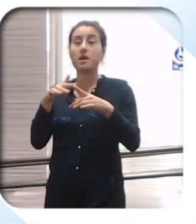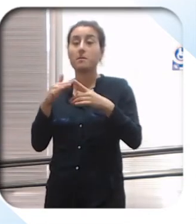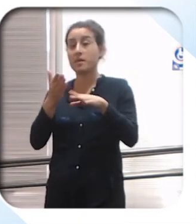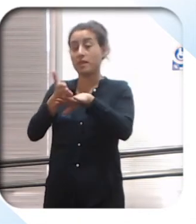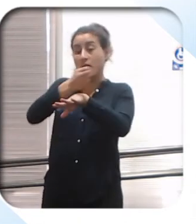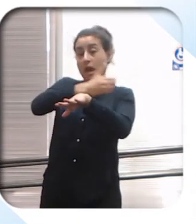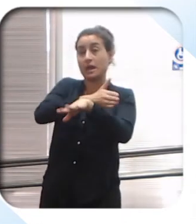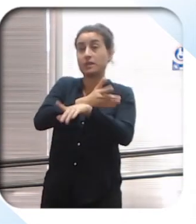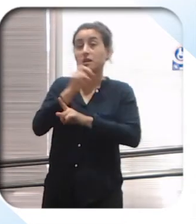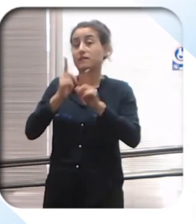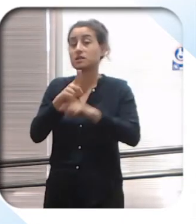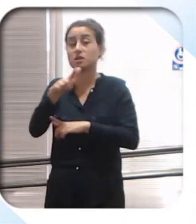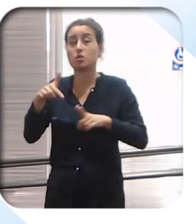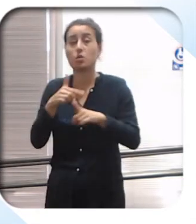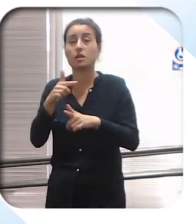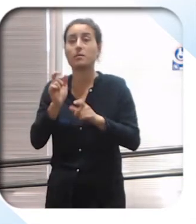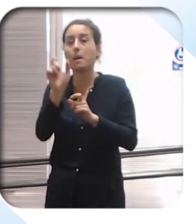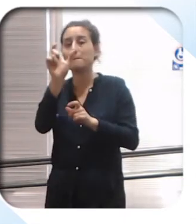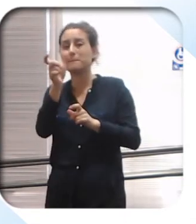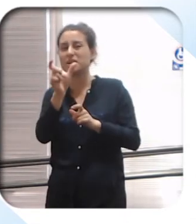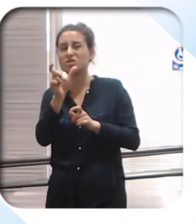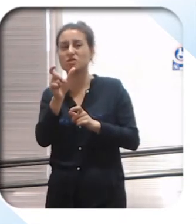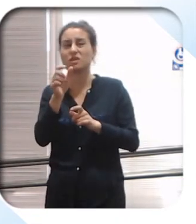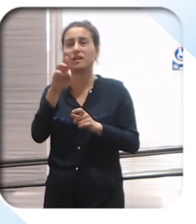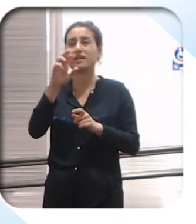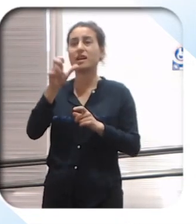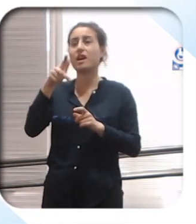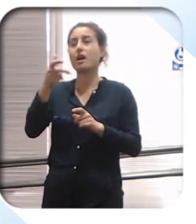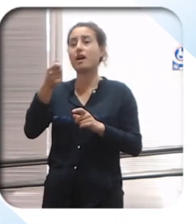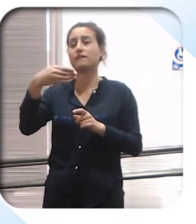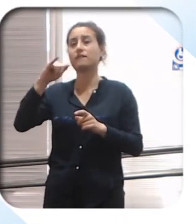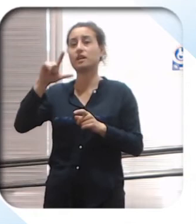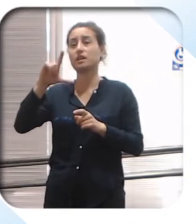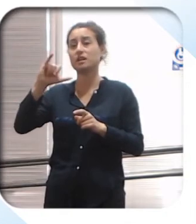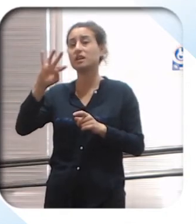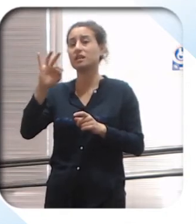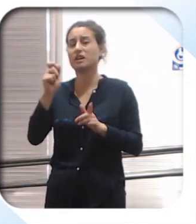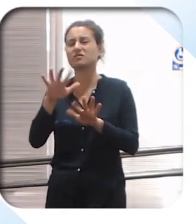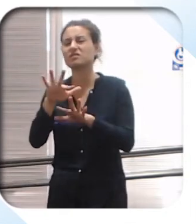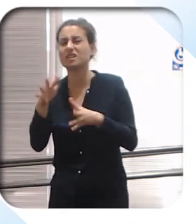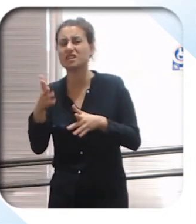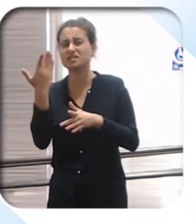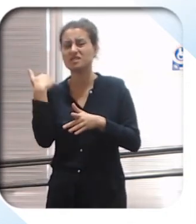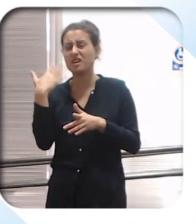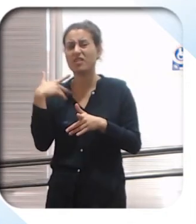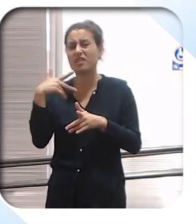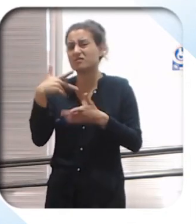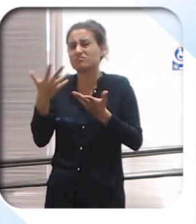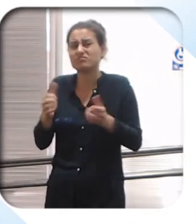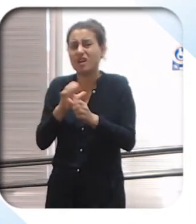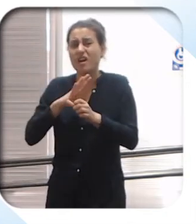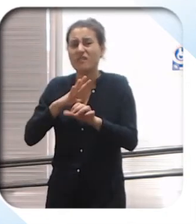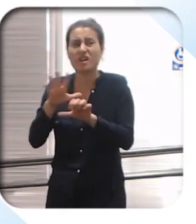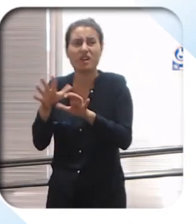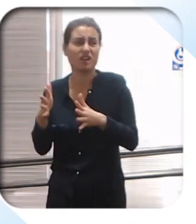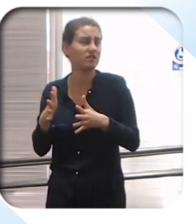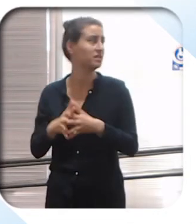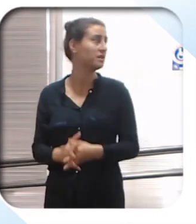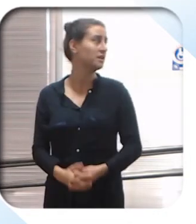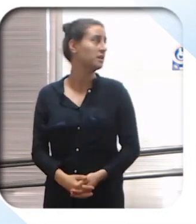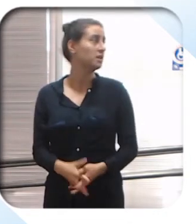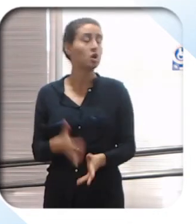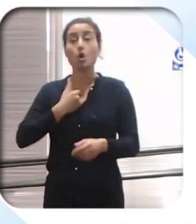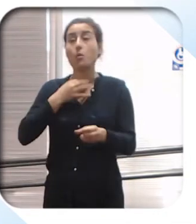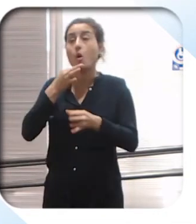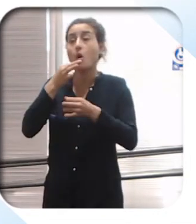podemos, también se utilizan mal los términos, rehabilitar lo que nunca estuvo habilitado, ¿tá? ¿Cómo